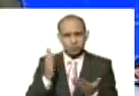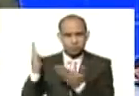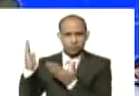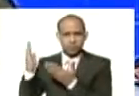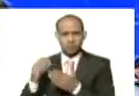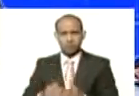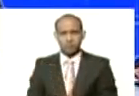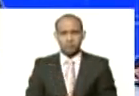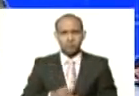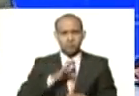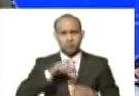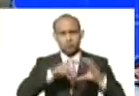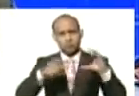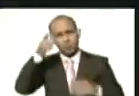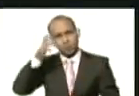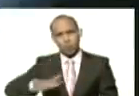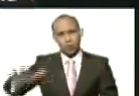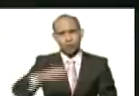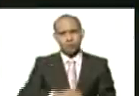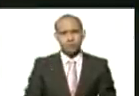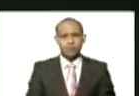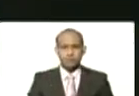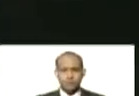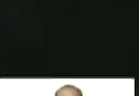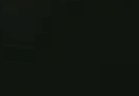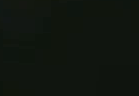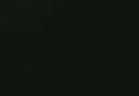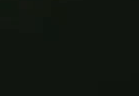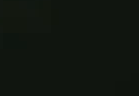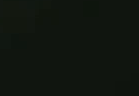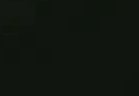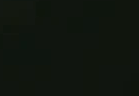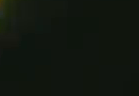video de balance para nuestro pueblo, adelante.